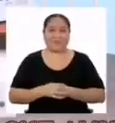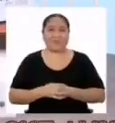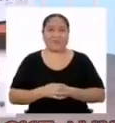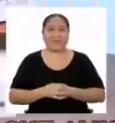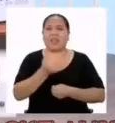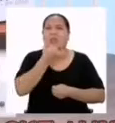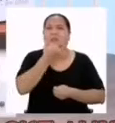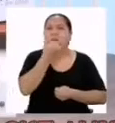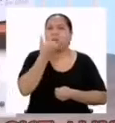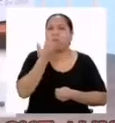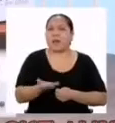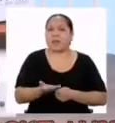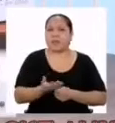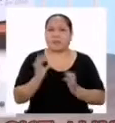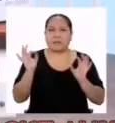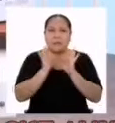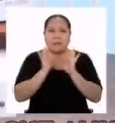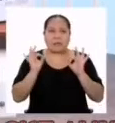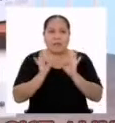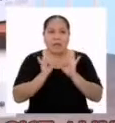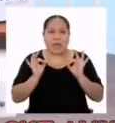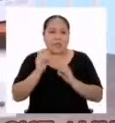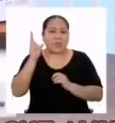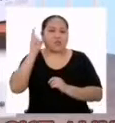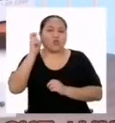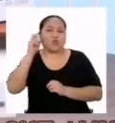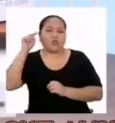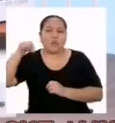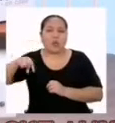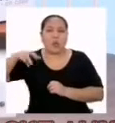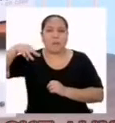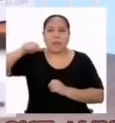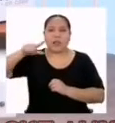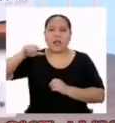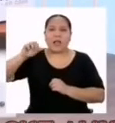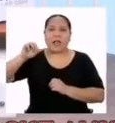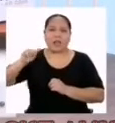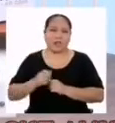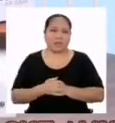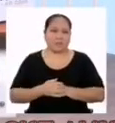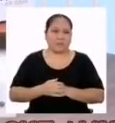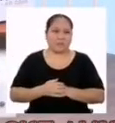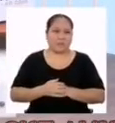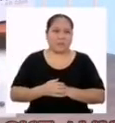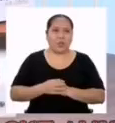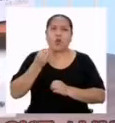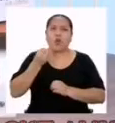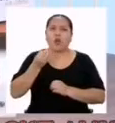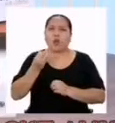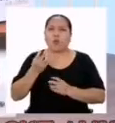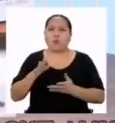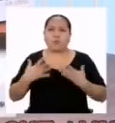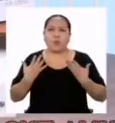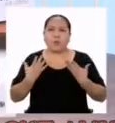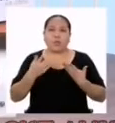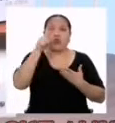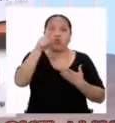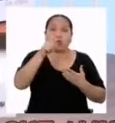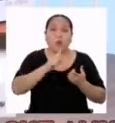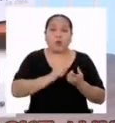¿Qué pasaría si nadie hubiera escuchado a Malala? ¿Cómo podrías ser parte del cambio de tu